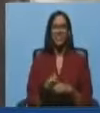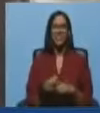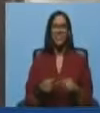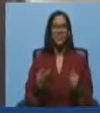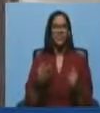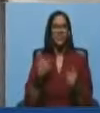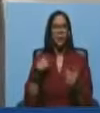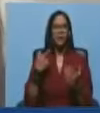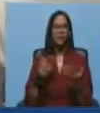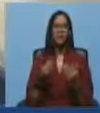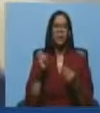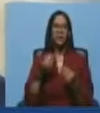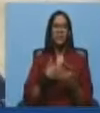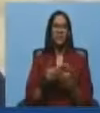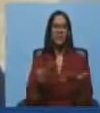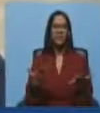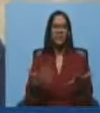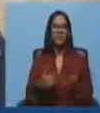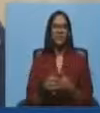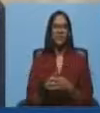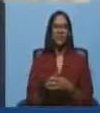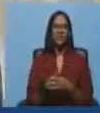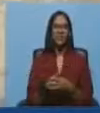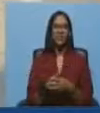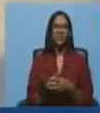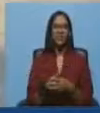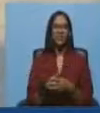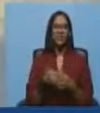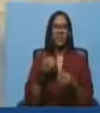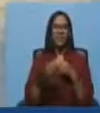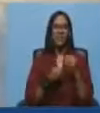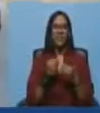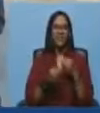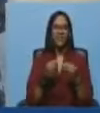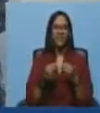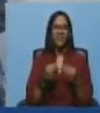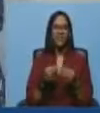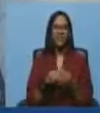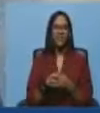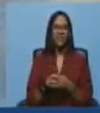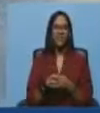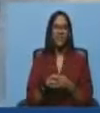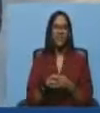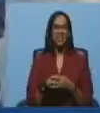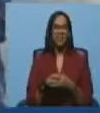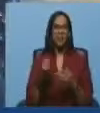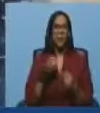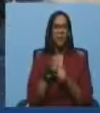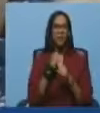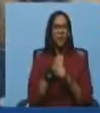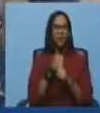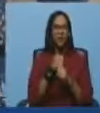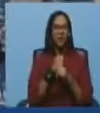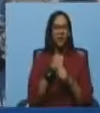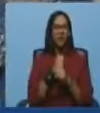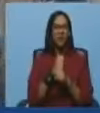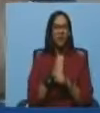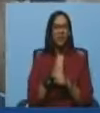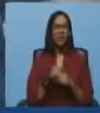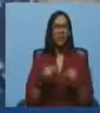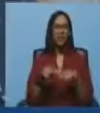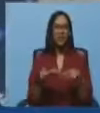que también se dan, ¿no? Sí, claro, sin duda. ¿Qué viene? ¿Qué hay que hacer ante eso? ¿Cómo trabajarlo, no? En